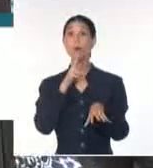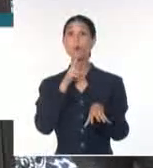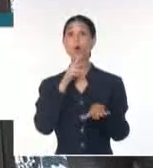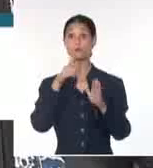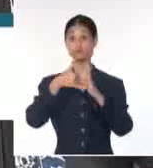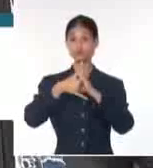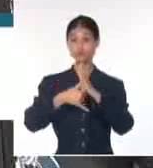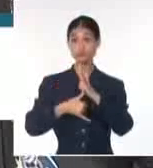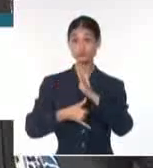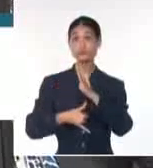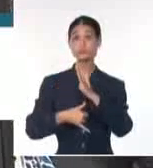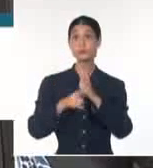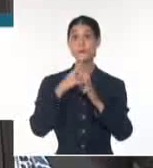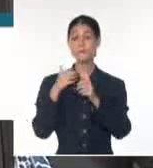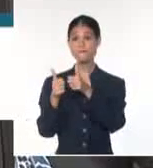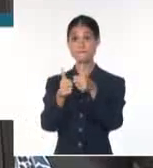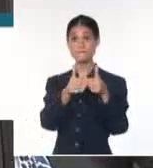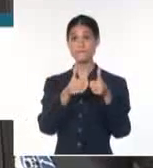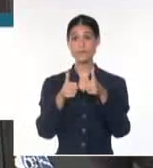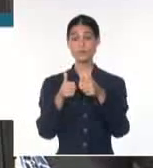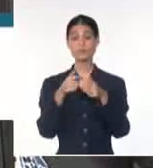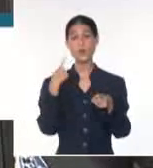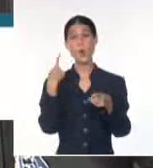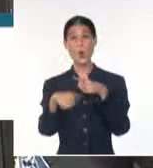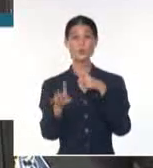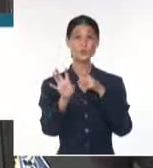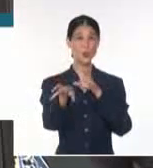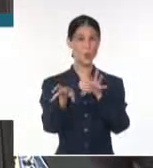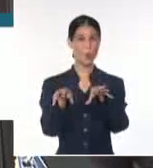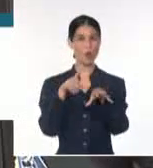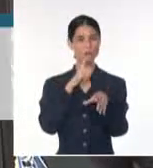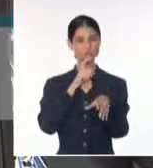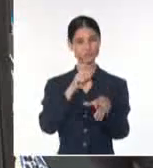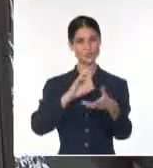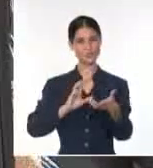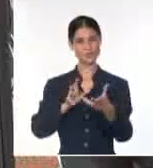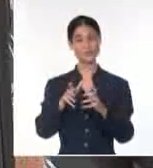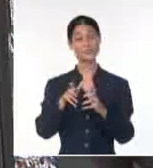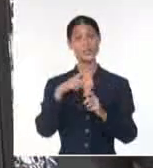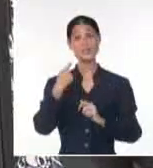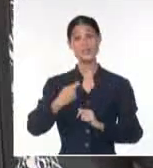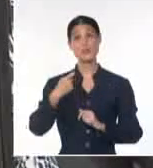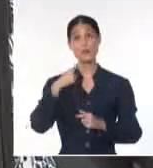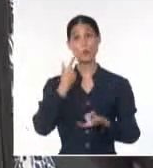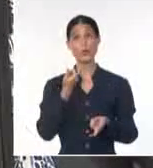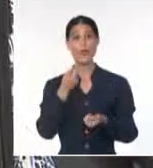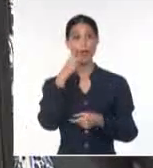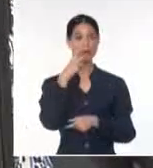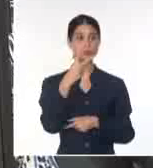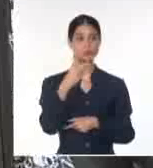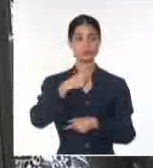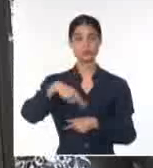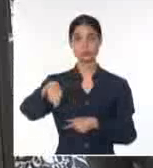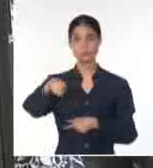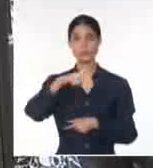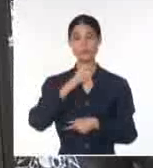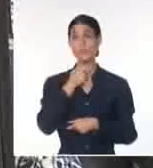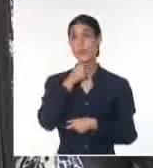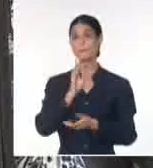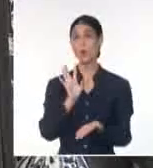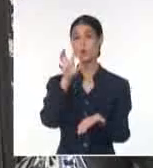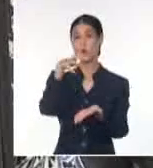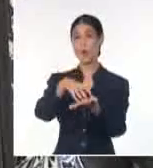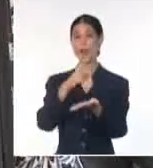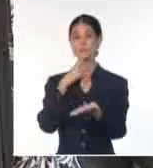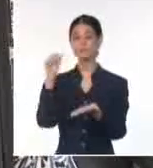superficial, hay otros lugares que no es así. Entonces hay que prestar atención porque si estos lugares no se recuperan para